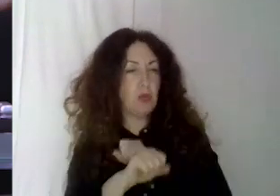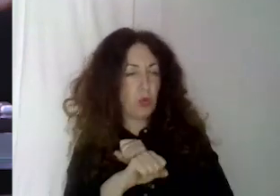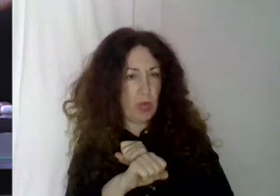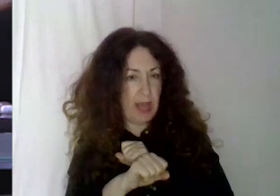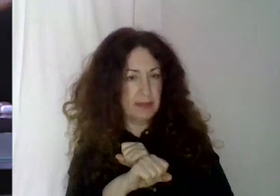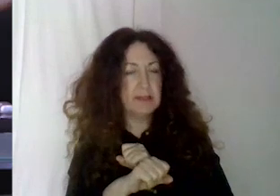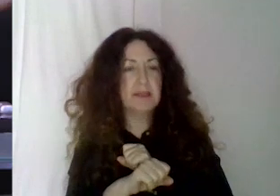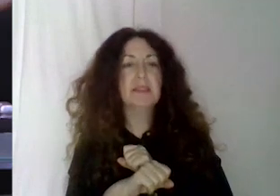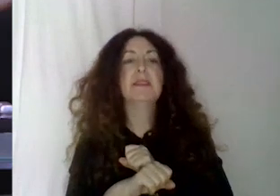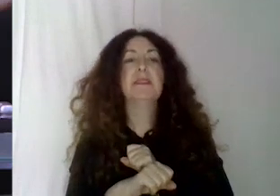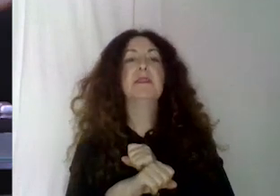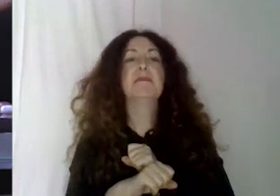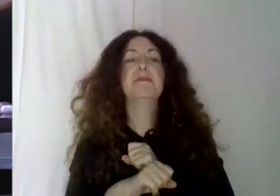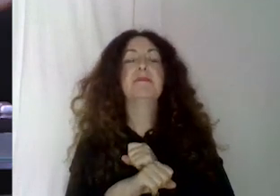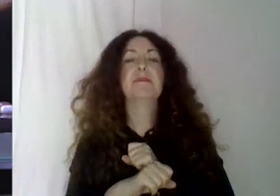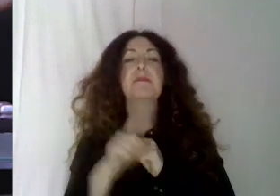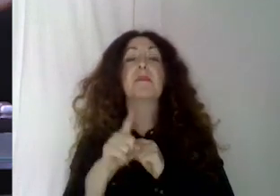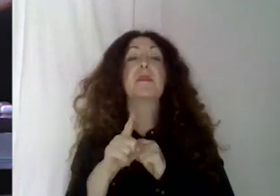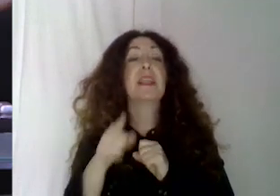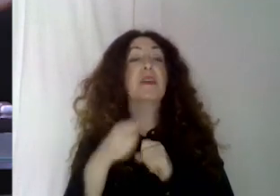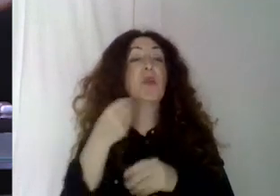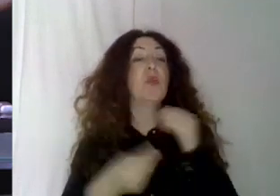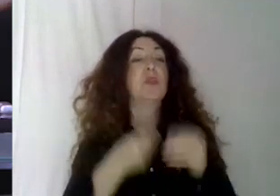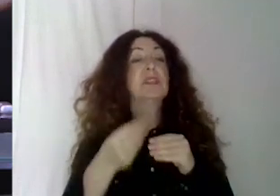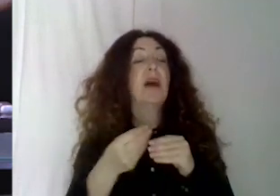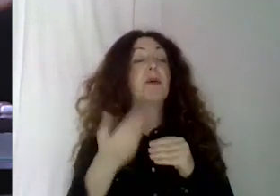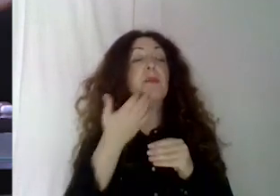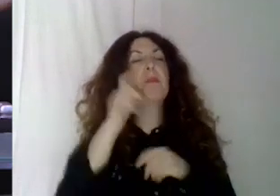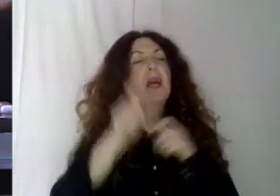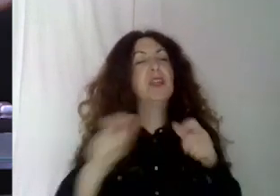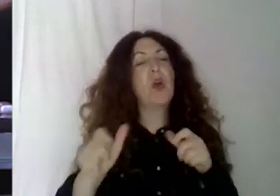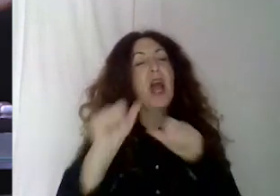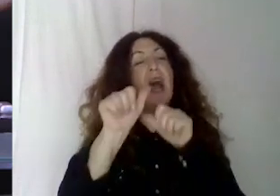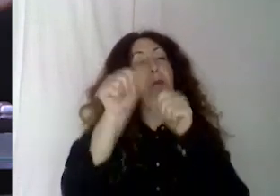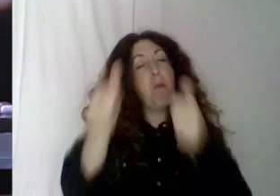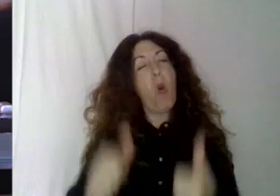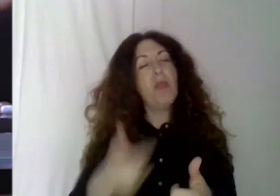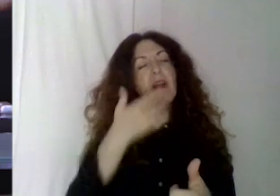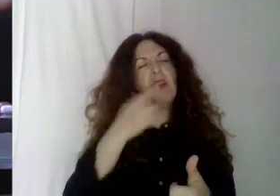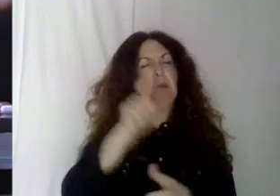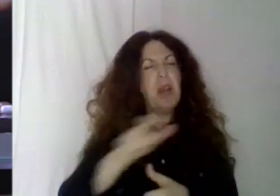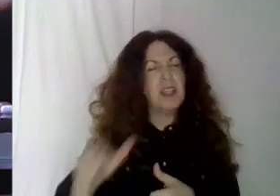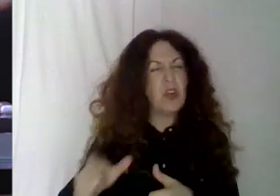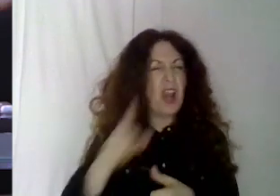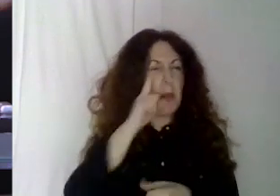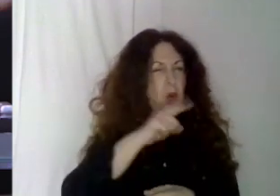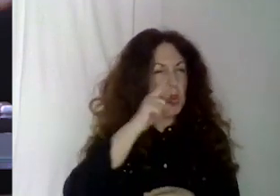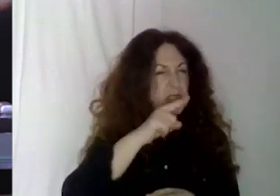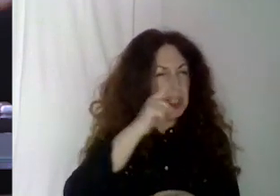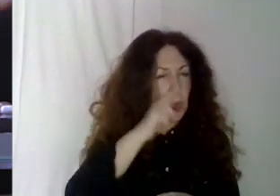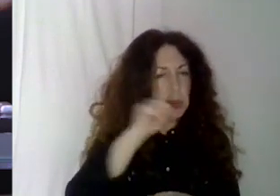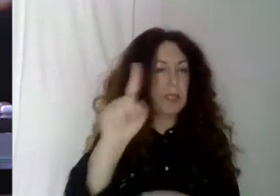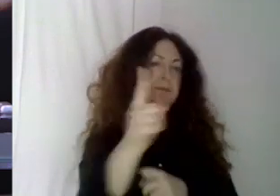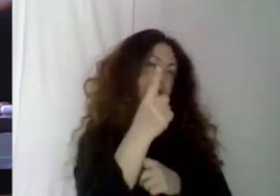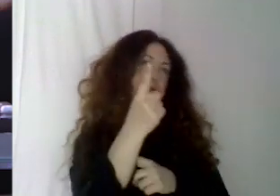en la forma de las figuras que no son naturales. Ya en su tiempo, sus contemporáneos decían que pintaba de una forma muy